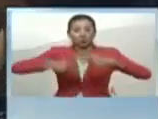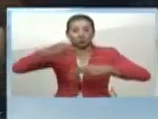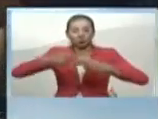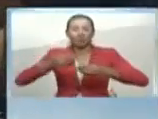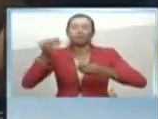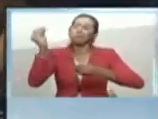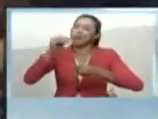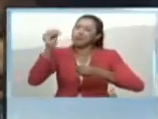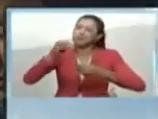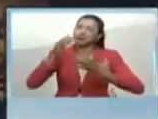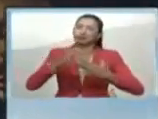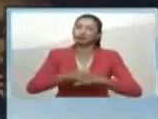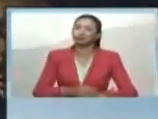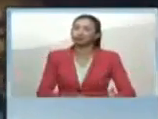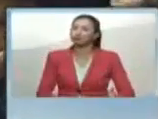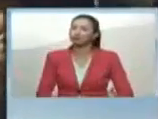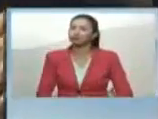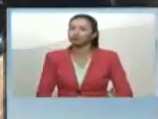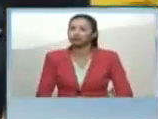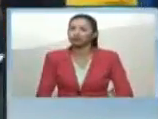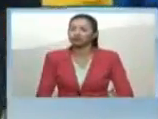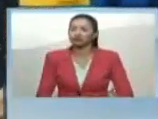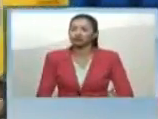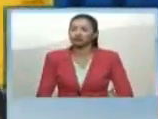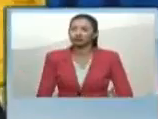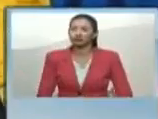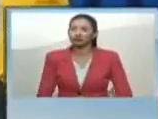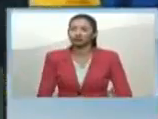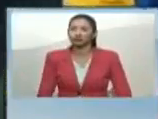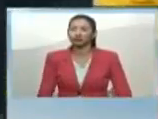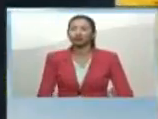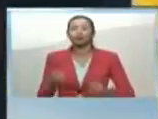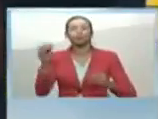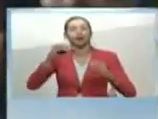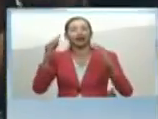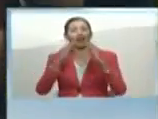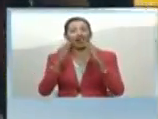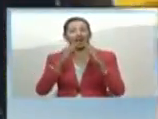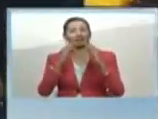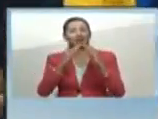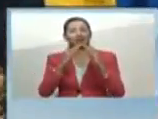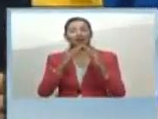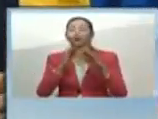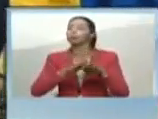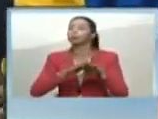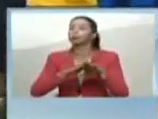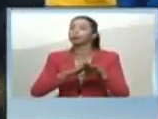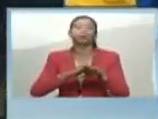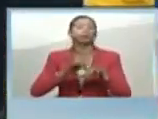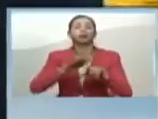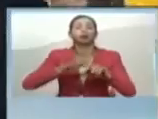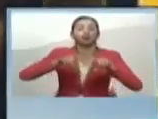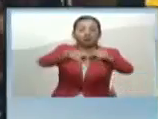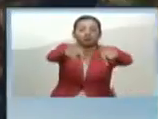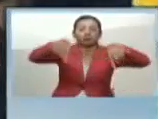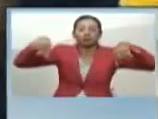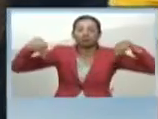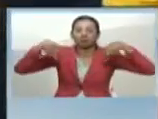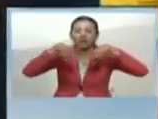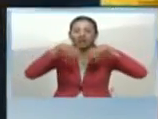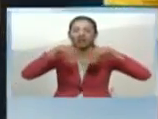más aerogranjas para poner a nuestros adultos mayores a que sean productivos en